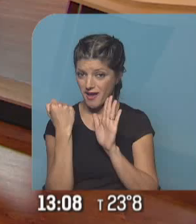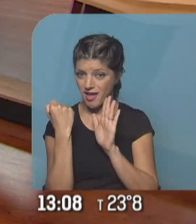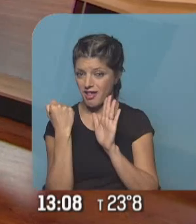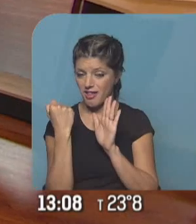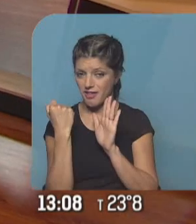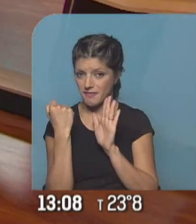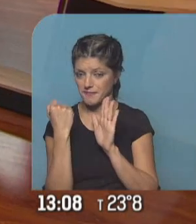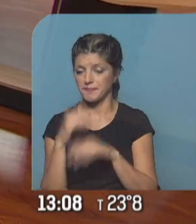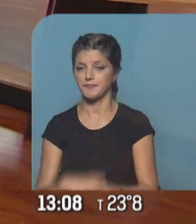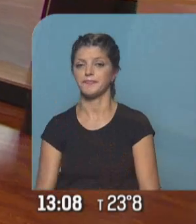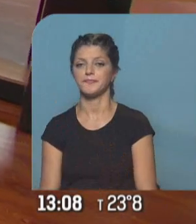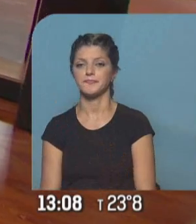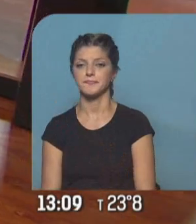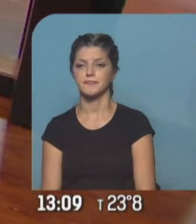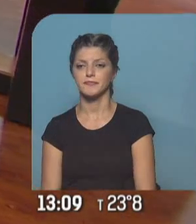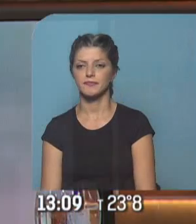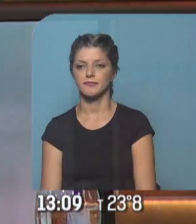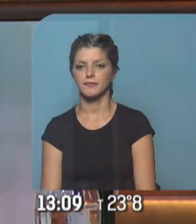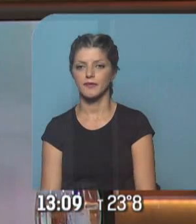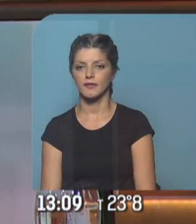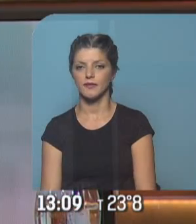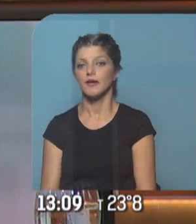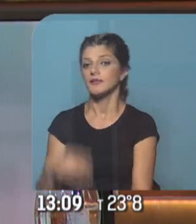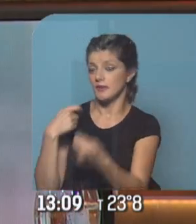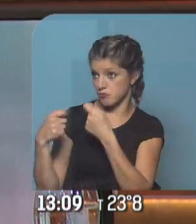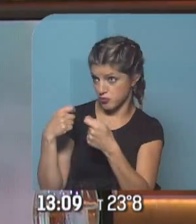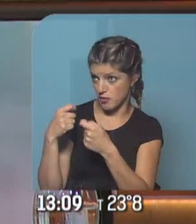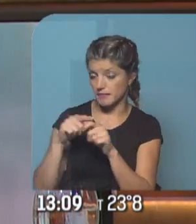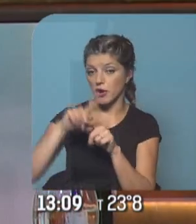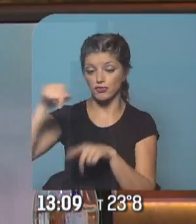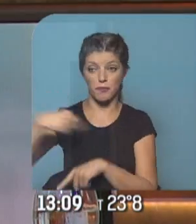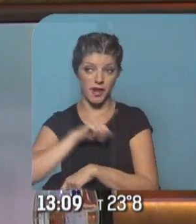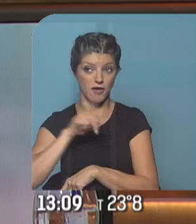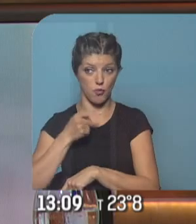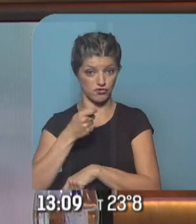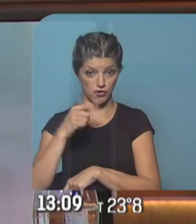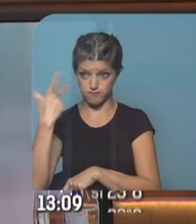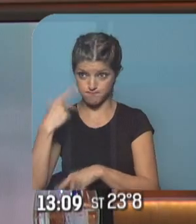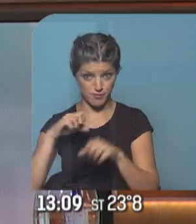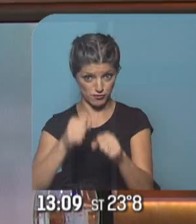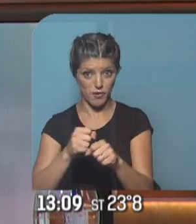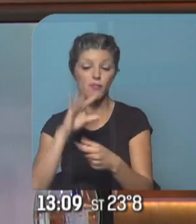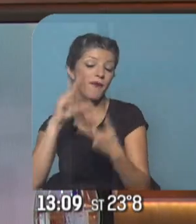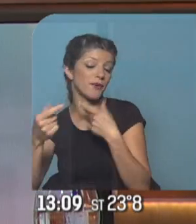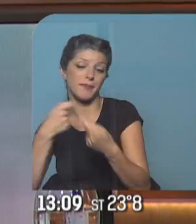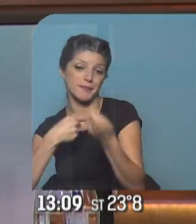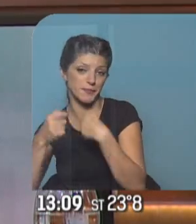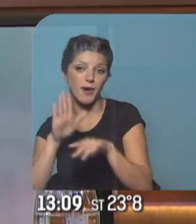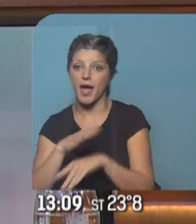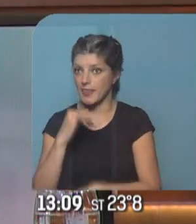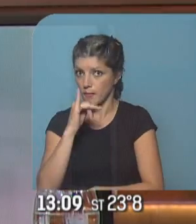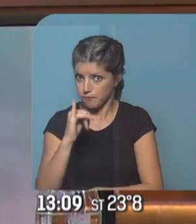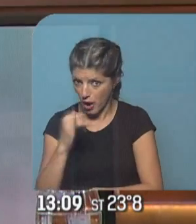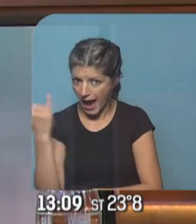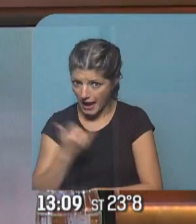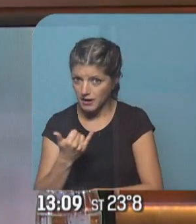su no enjuiciamiento como una moneda de cambio. Es así, las denuncias son concretas y de hecho está